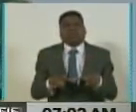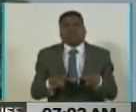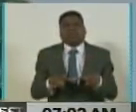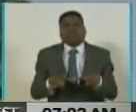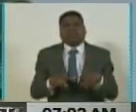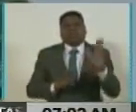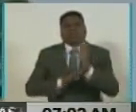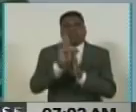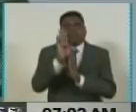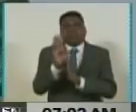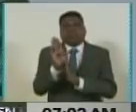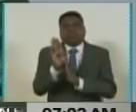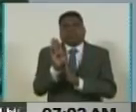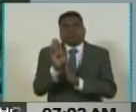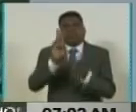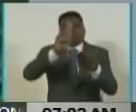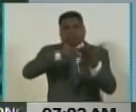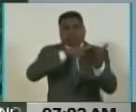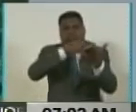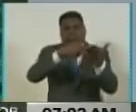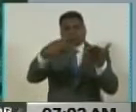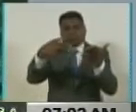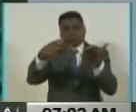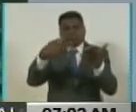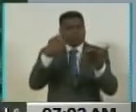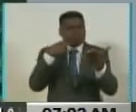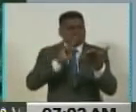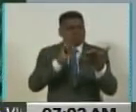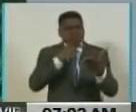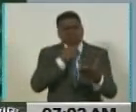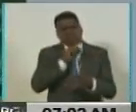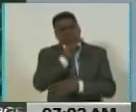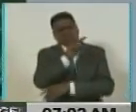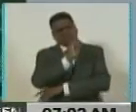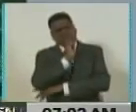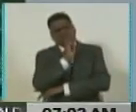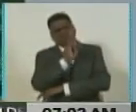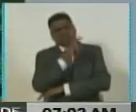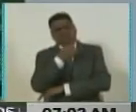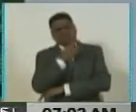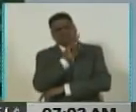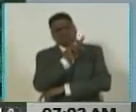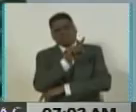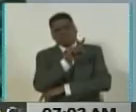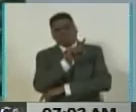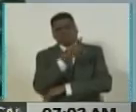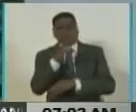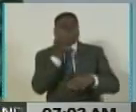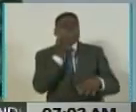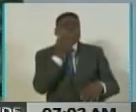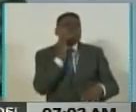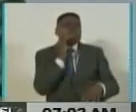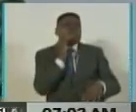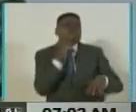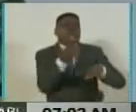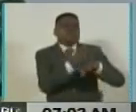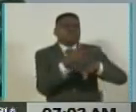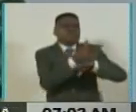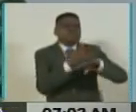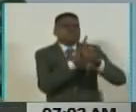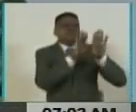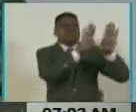desarrolló una estrategia de descalificar a los mediadores inmediatamente, ¿no? Tuvo una descalificación, que estaban parcializados, que, bueno, que